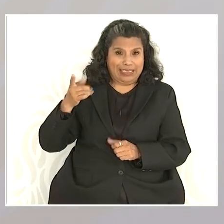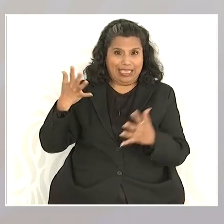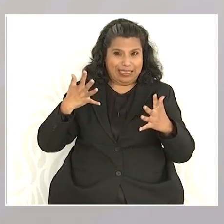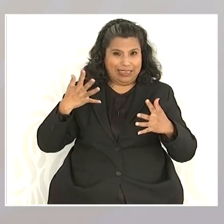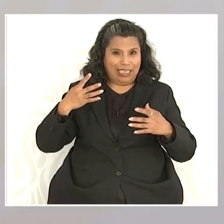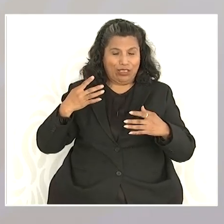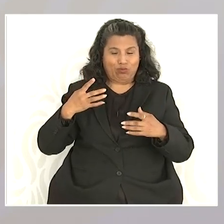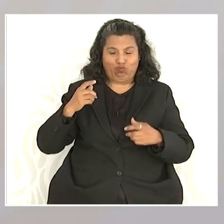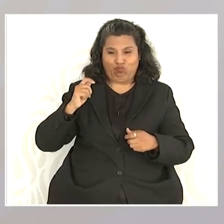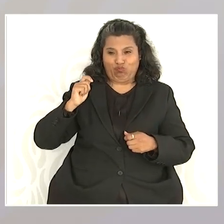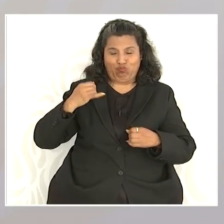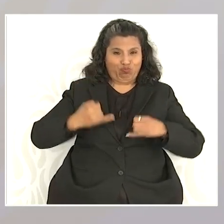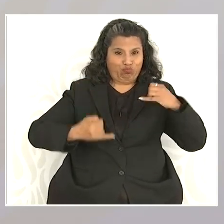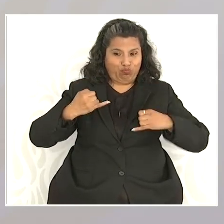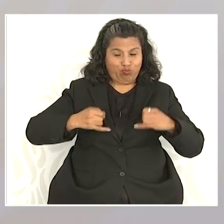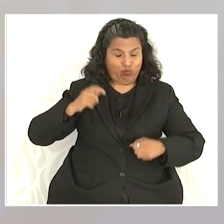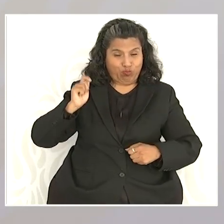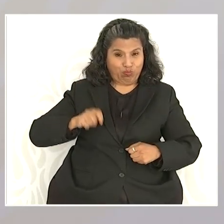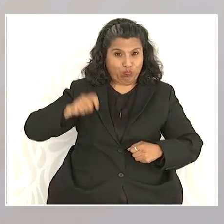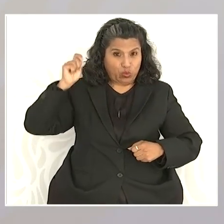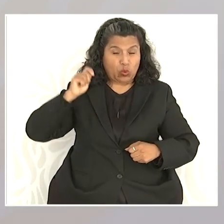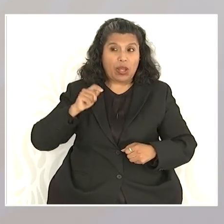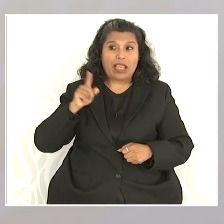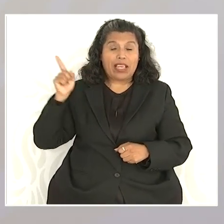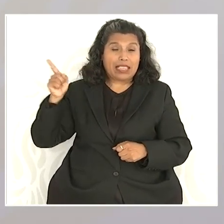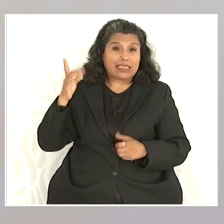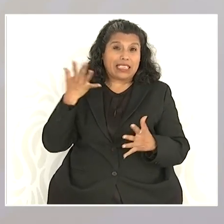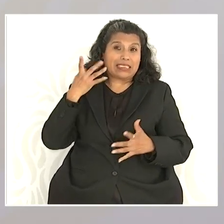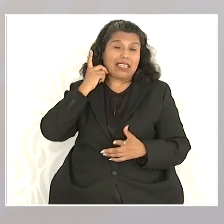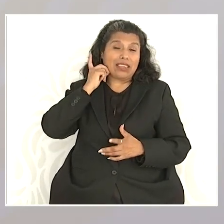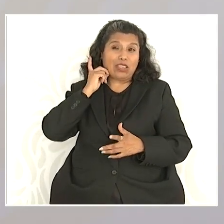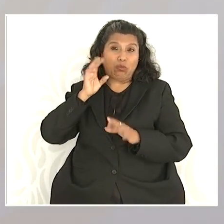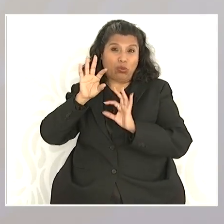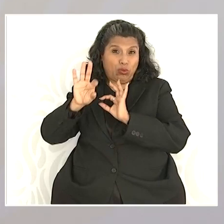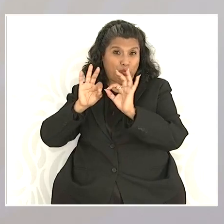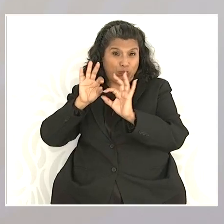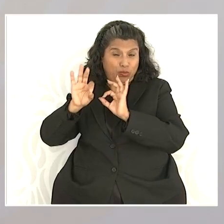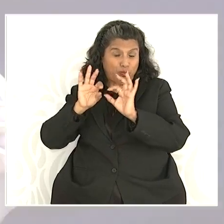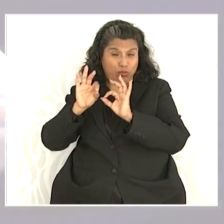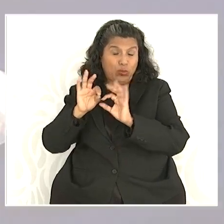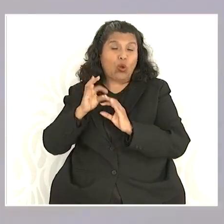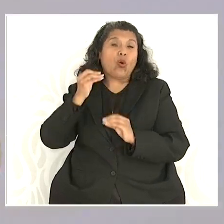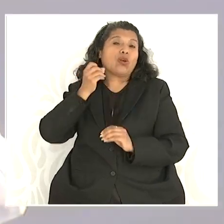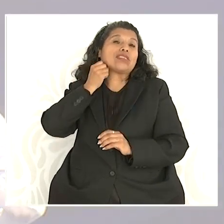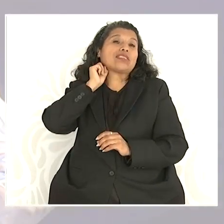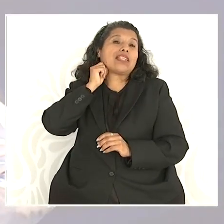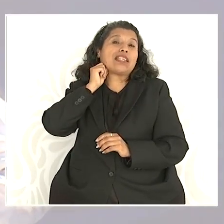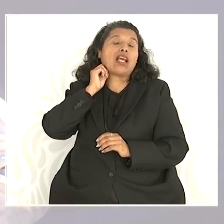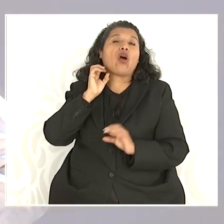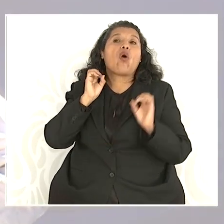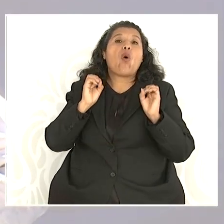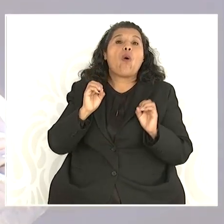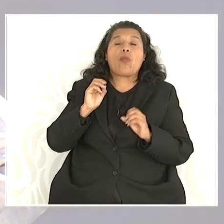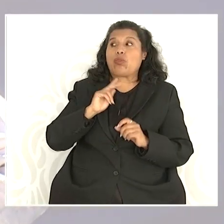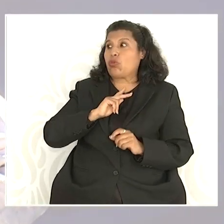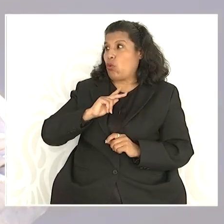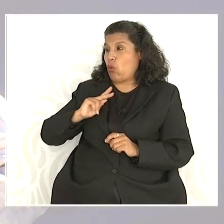Corte los elija la Cámara de Diputados, la Cámara de Senadores o el pueblo de